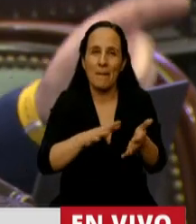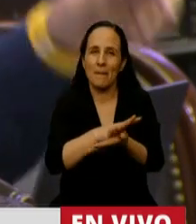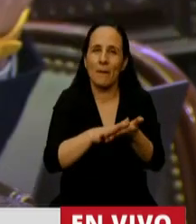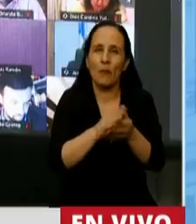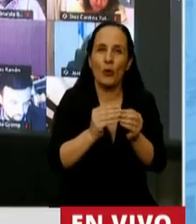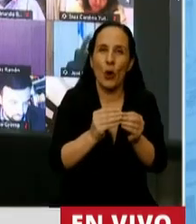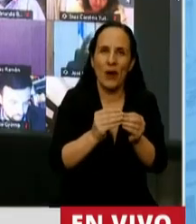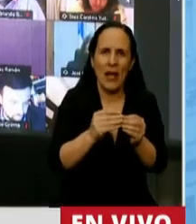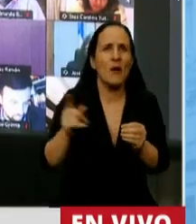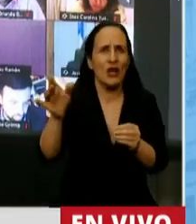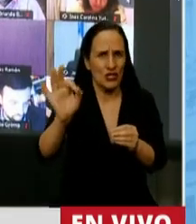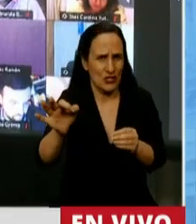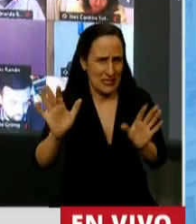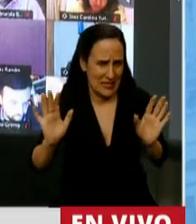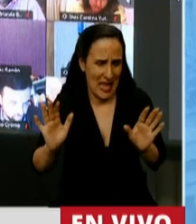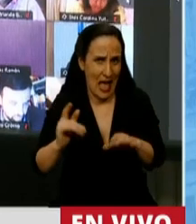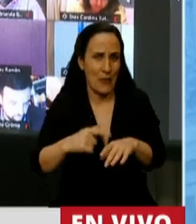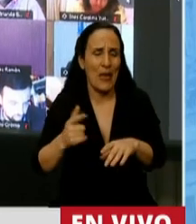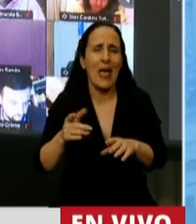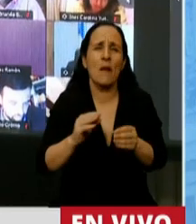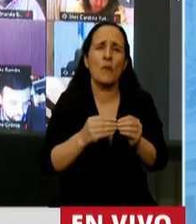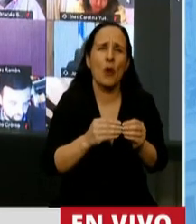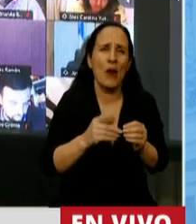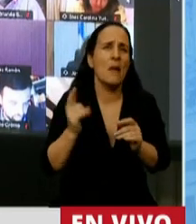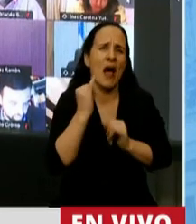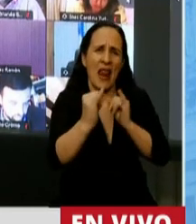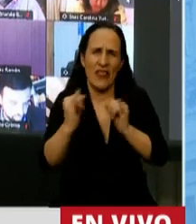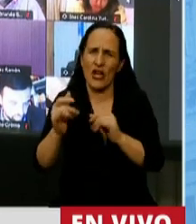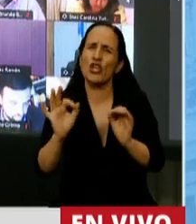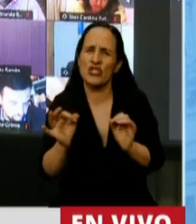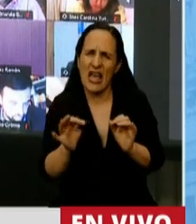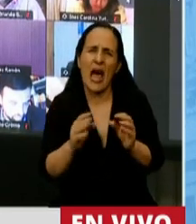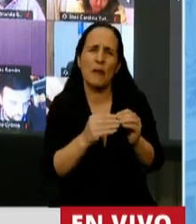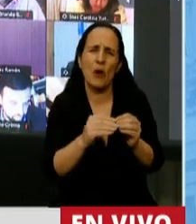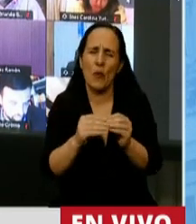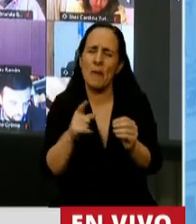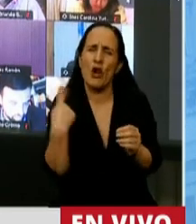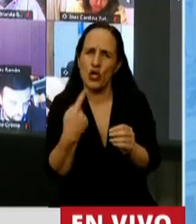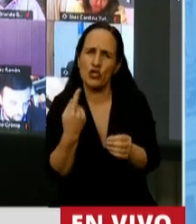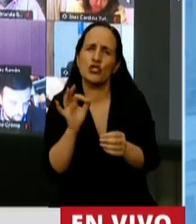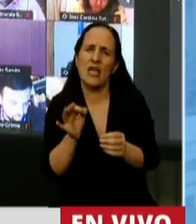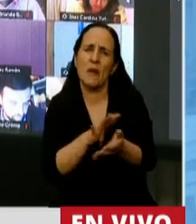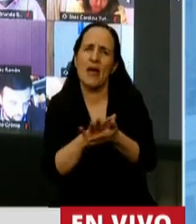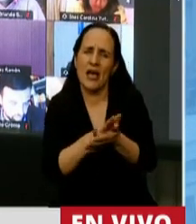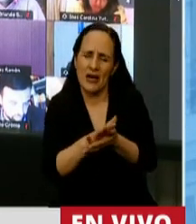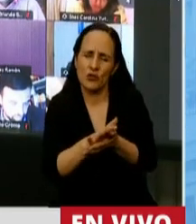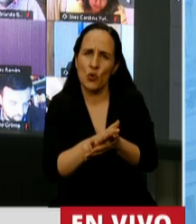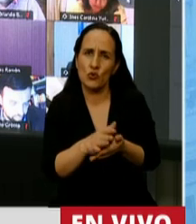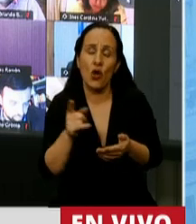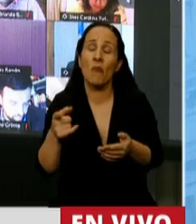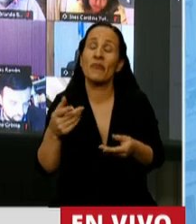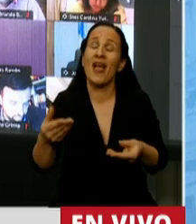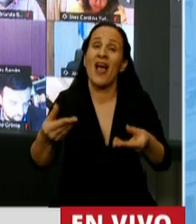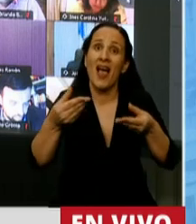problemas que conocían supuestamente y que le dijeron a todo el país que sabían cómo resolverlo y a cambio de eso lo que nos